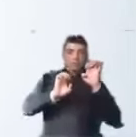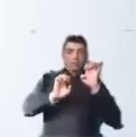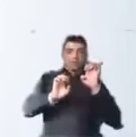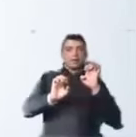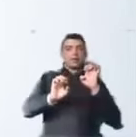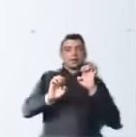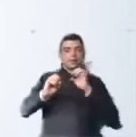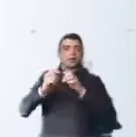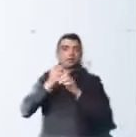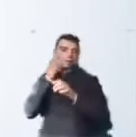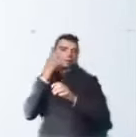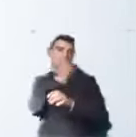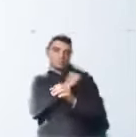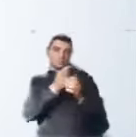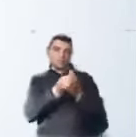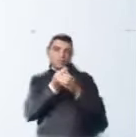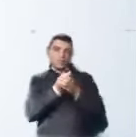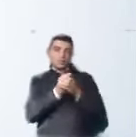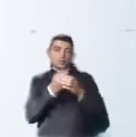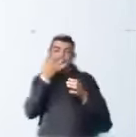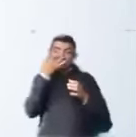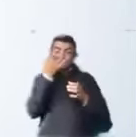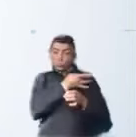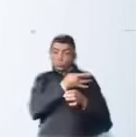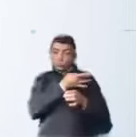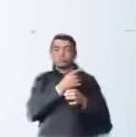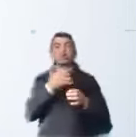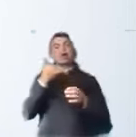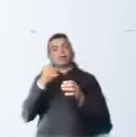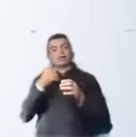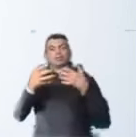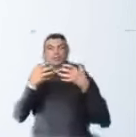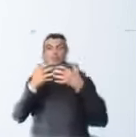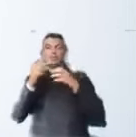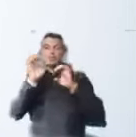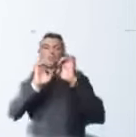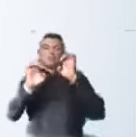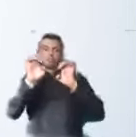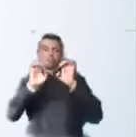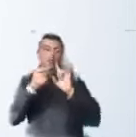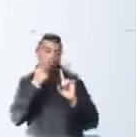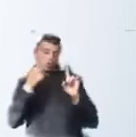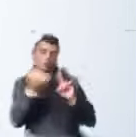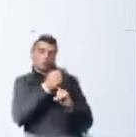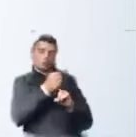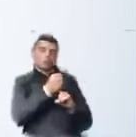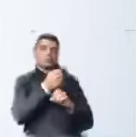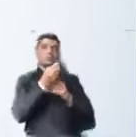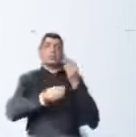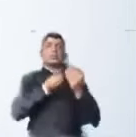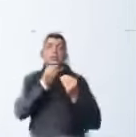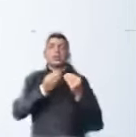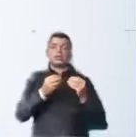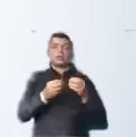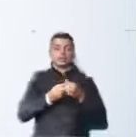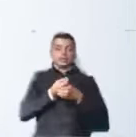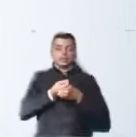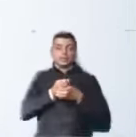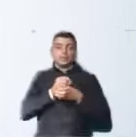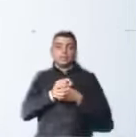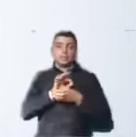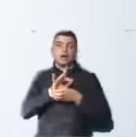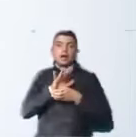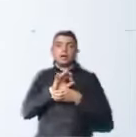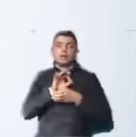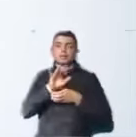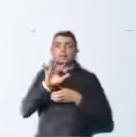que son infectadas gracias a esas paticas, y lo que van a ayudar es que van a liberar unos factores citotóxicos, van a